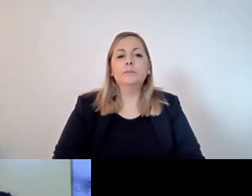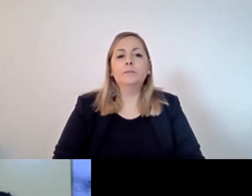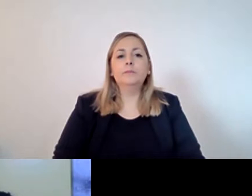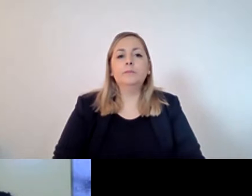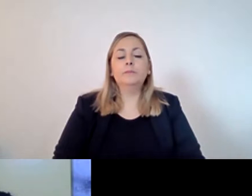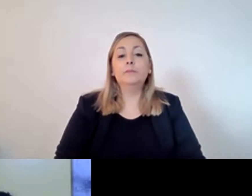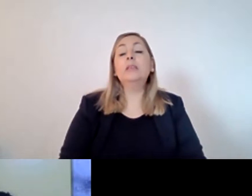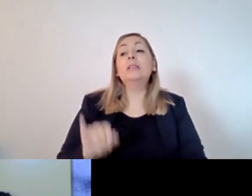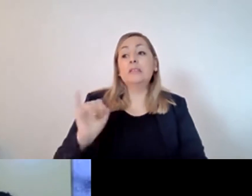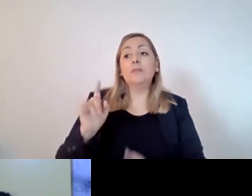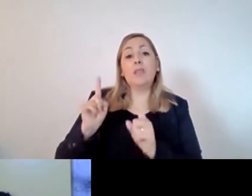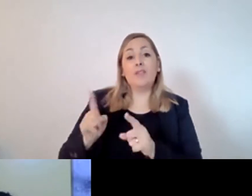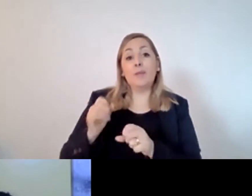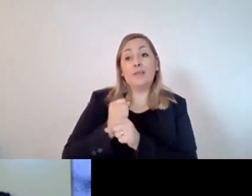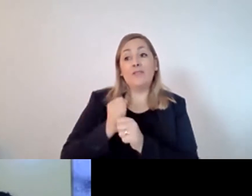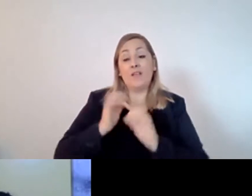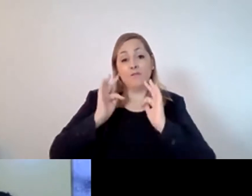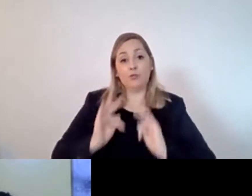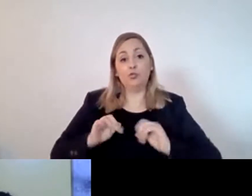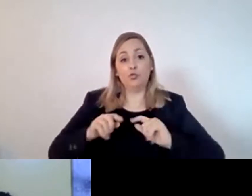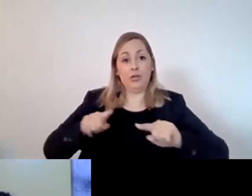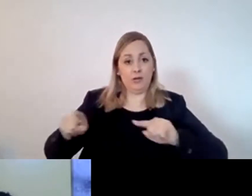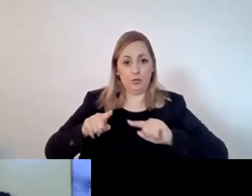Claro, habría que trabajar las funciones ejecutivas.